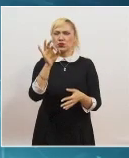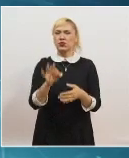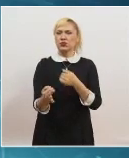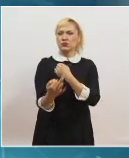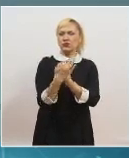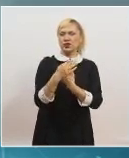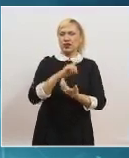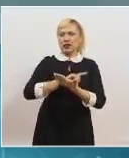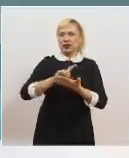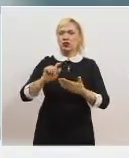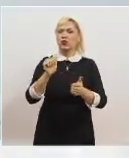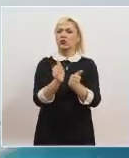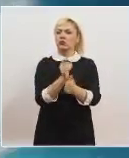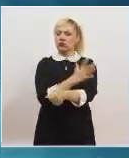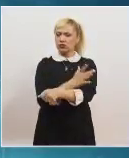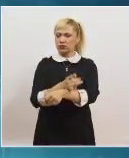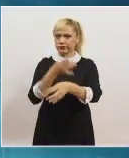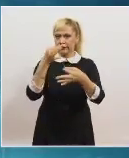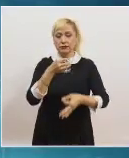Lucía Piña.